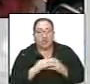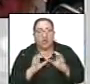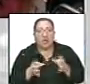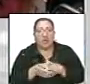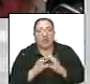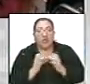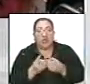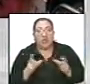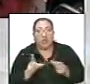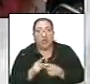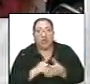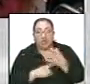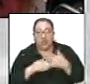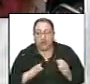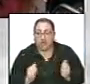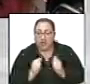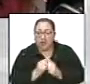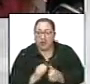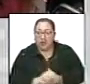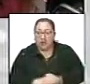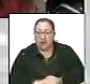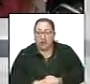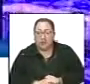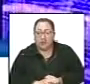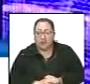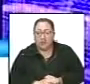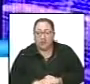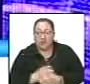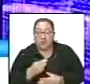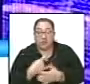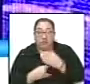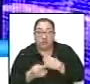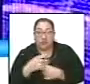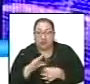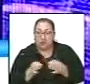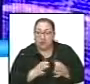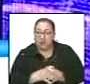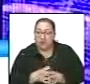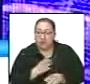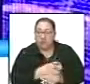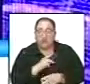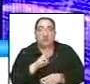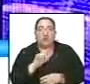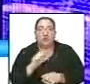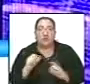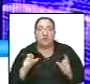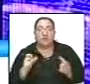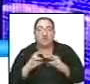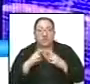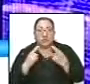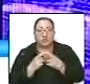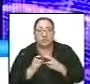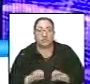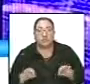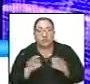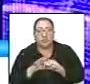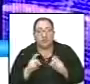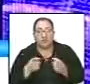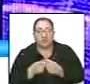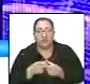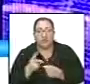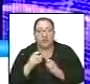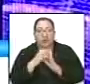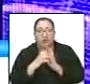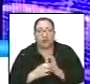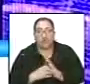Congreso Televisión que te acompaña en esta transmisión, como tú bien lo señalaste, en vivo de la sesión extraordinaria de la Comisión